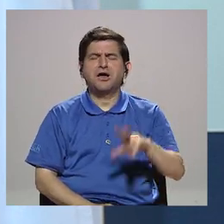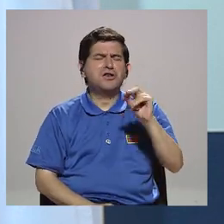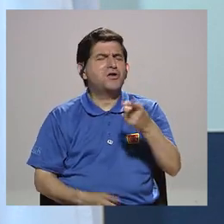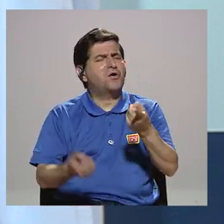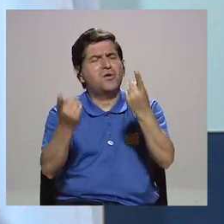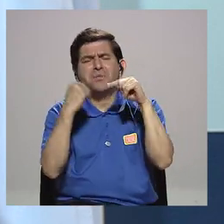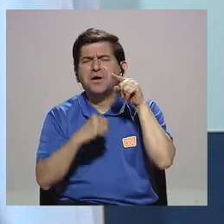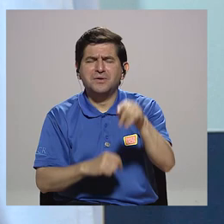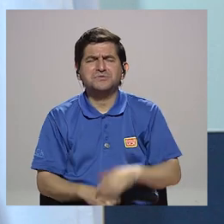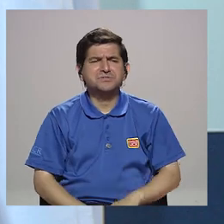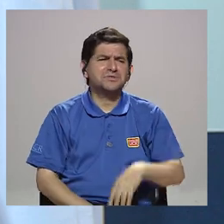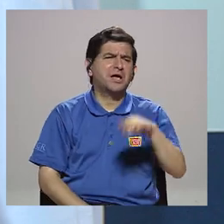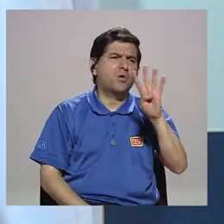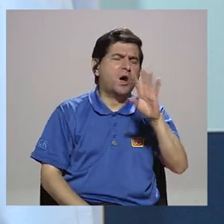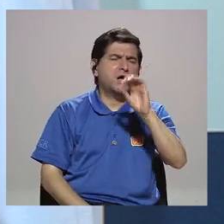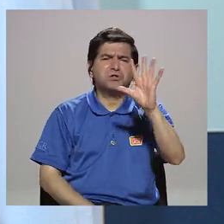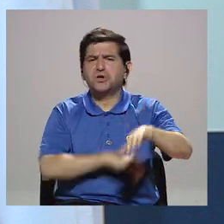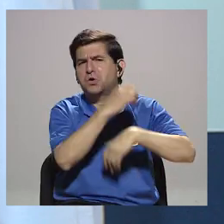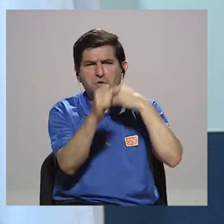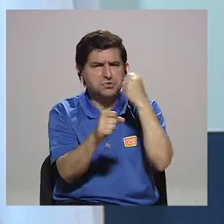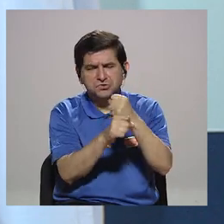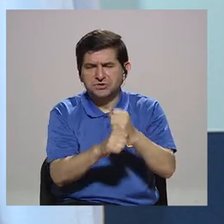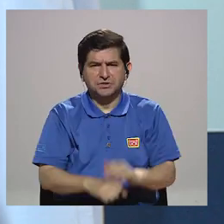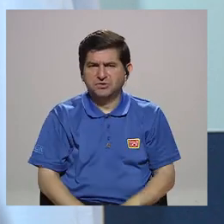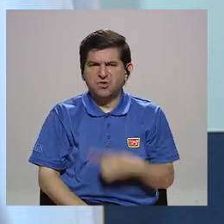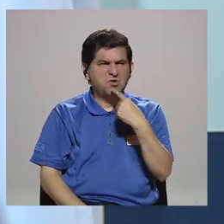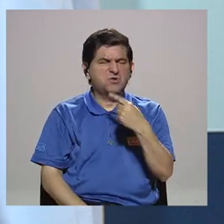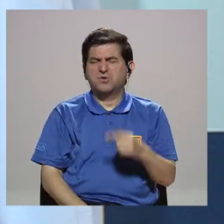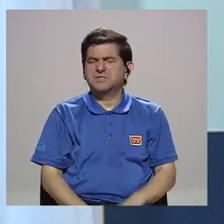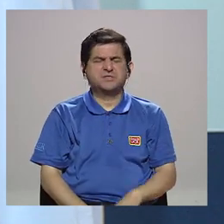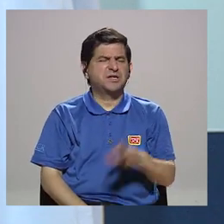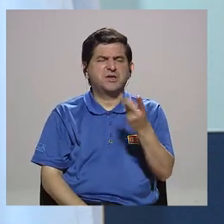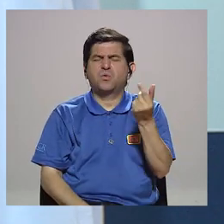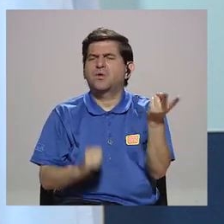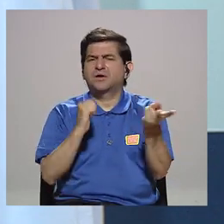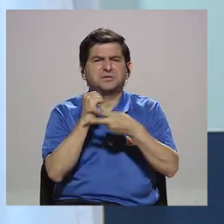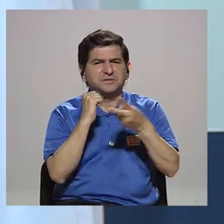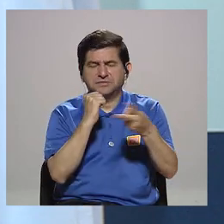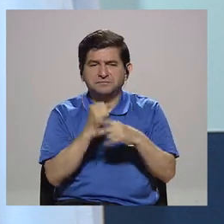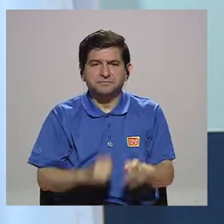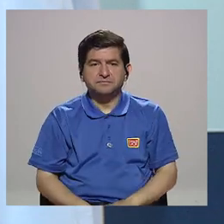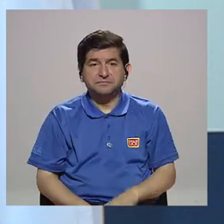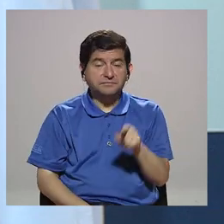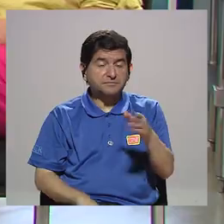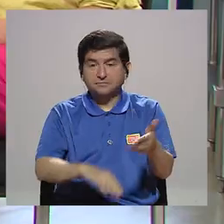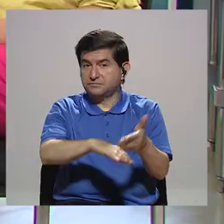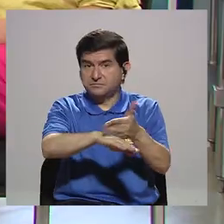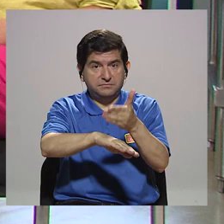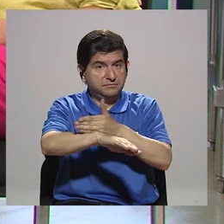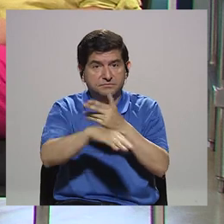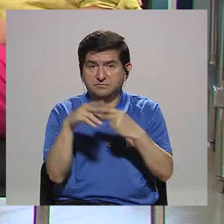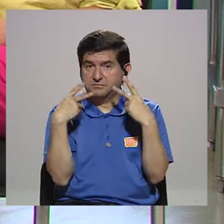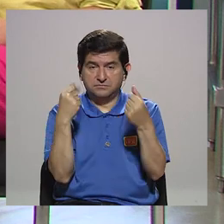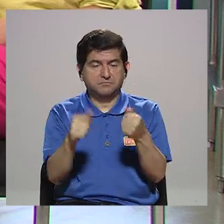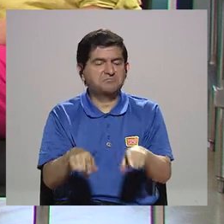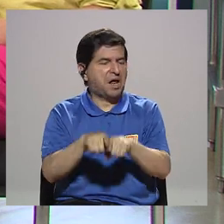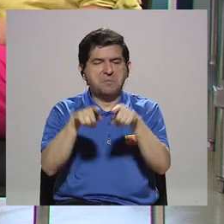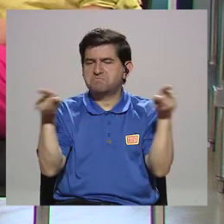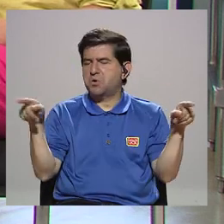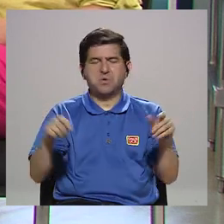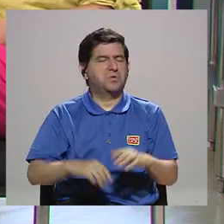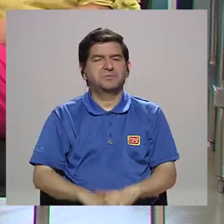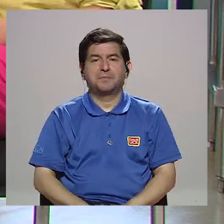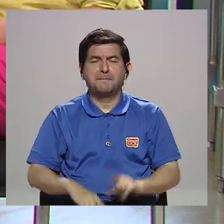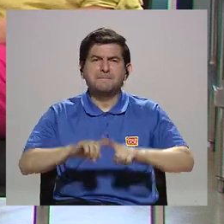mira, venite cada 4, cada 5 años, ni le decimos la frecuencia. Porque es algo que no avanza tampoco tan rápido, tampoco,